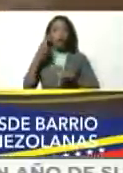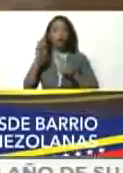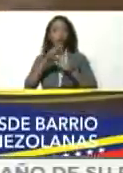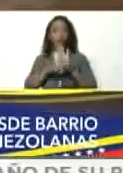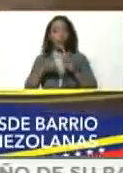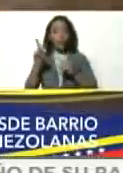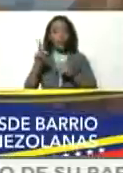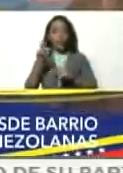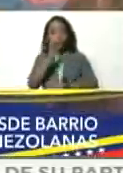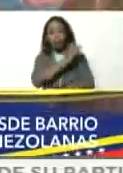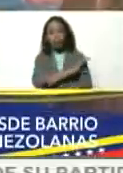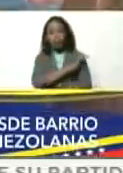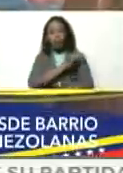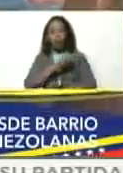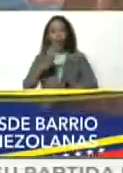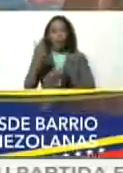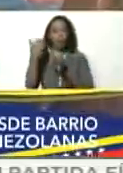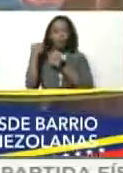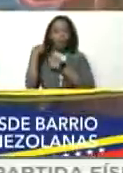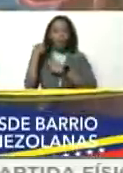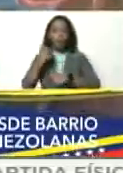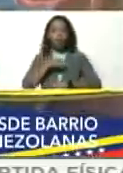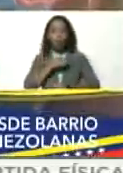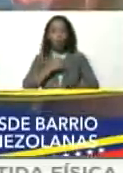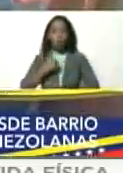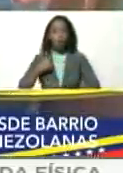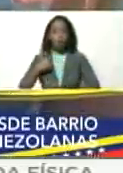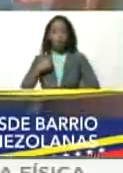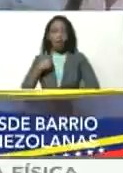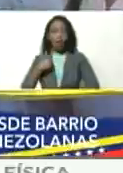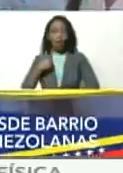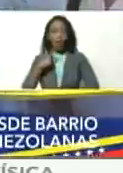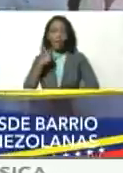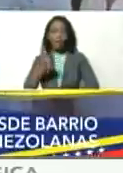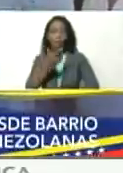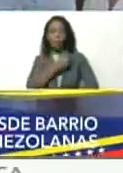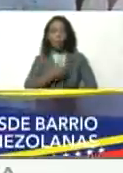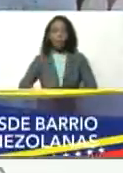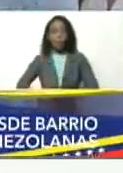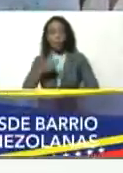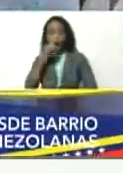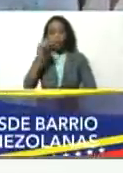correspondiente, lo clínicamente correspondiente. Y bueno, yo quisiera, presidente Nicolás Maduro,